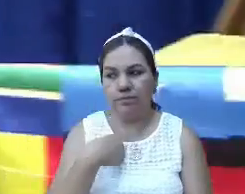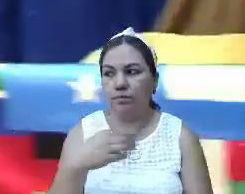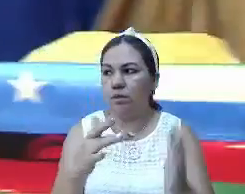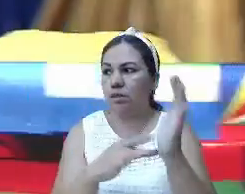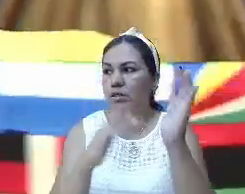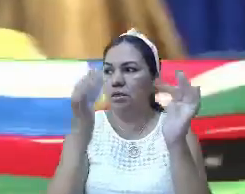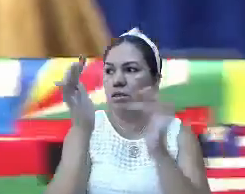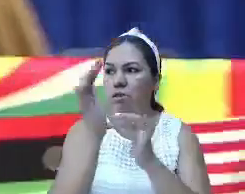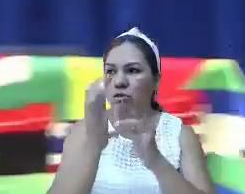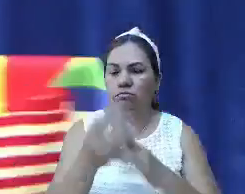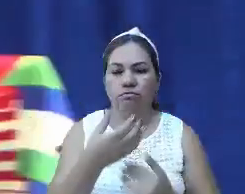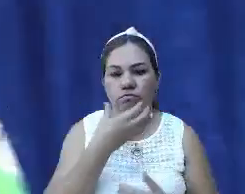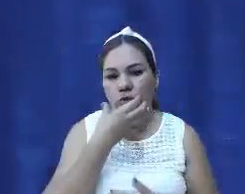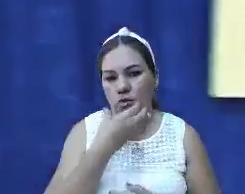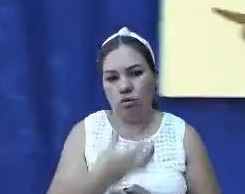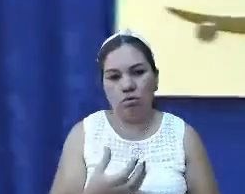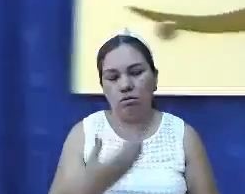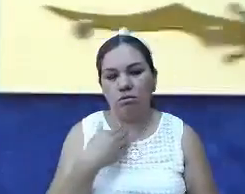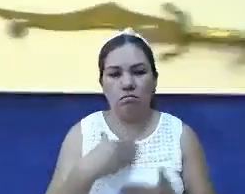Se enoje quien se enoje.